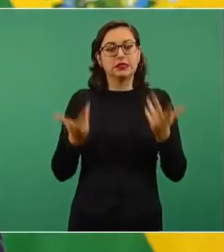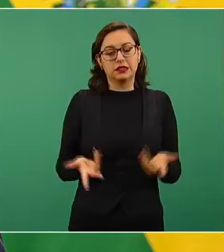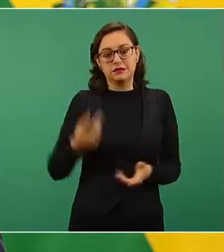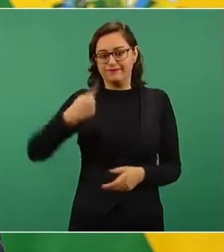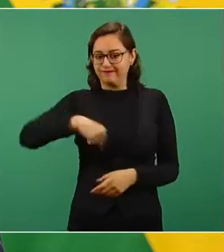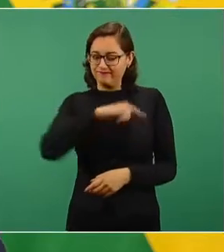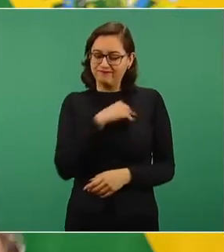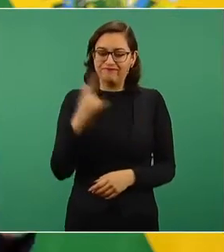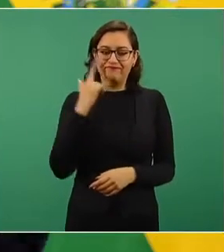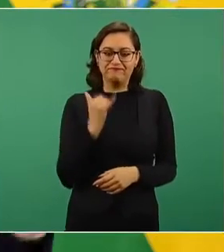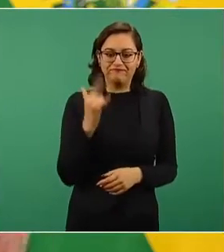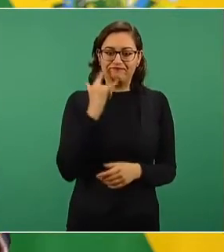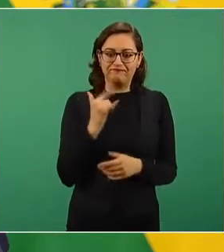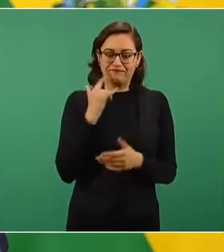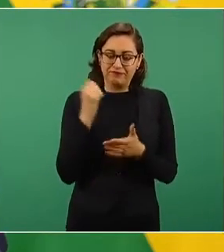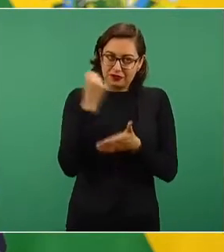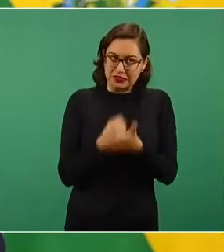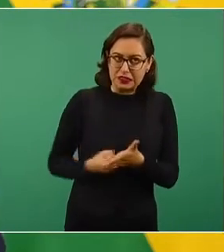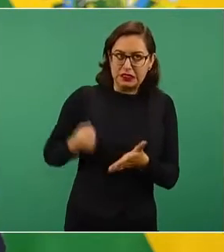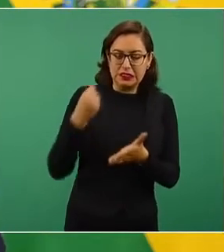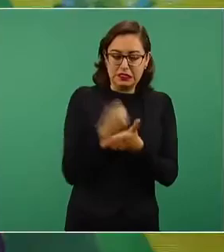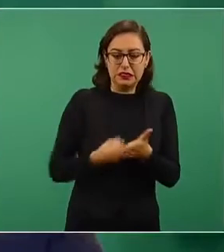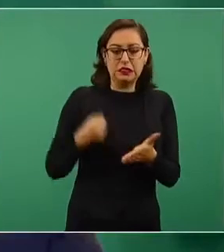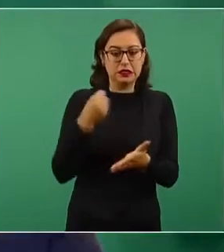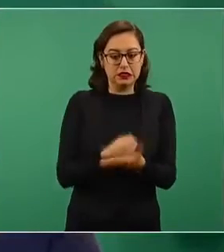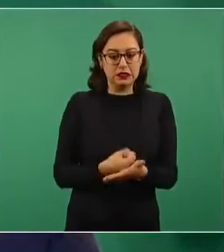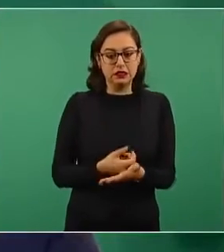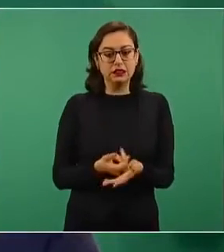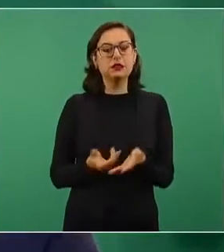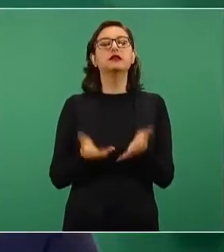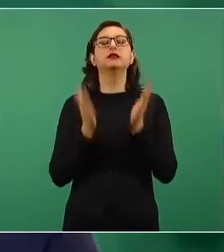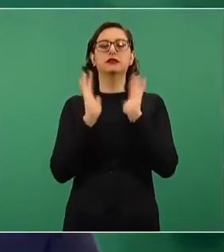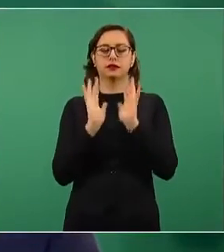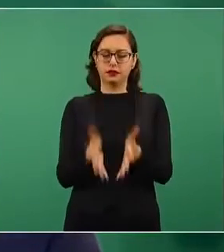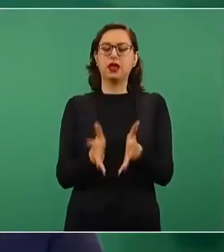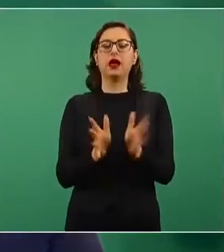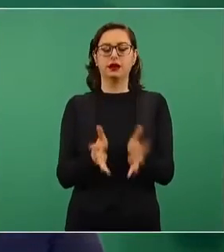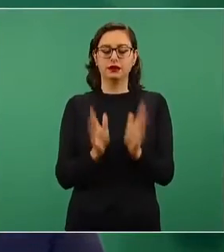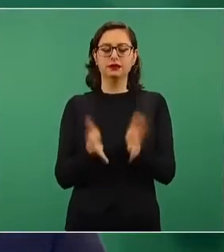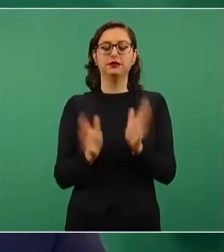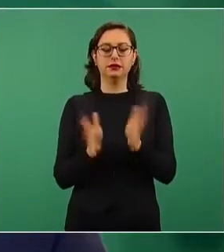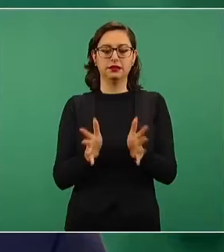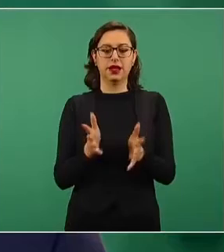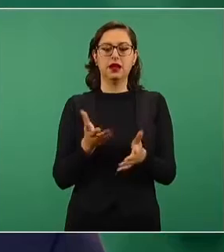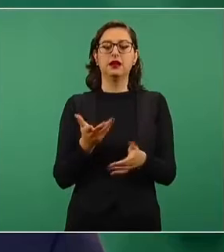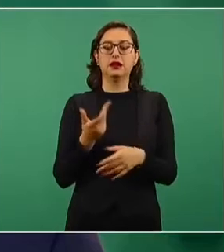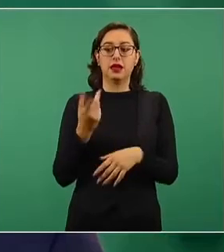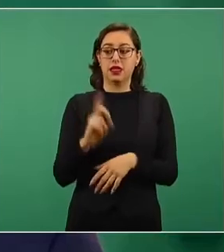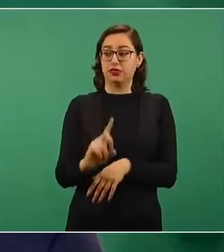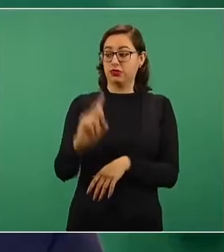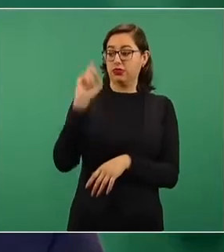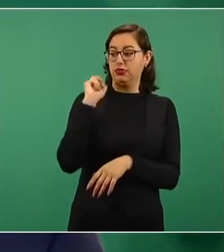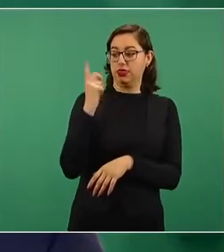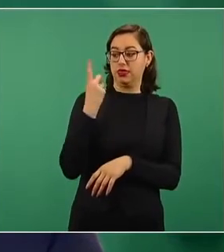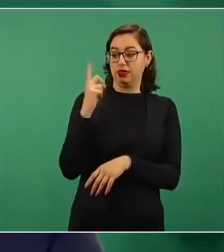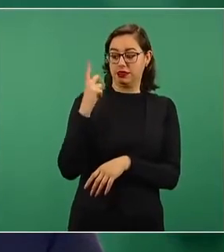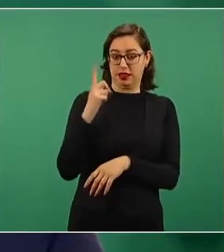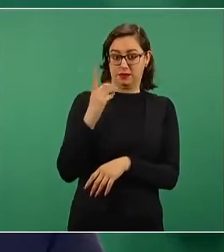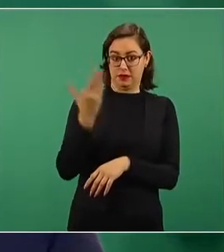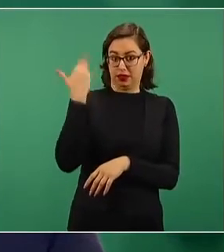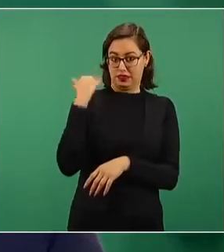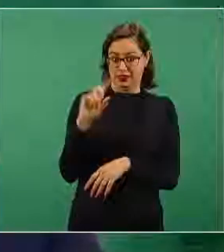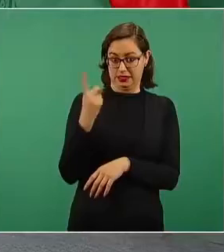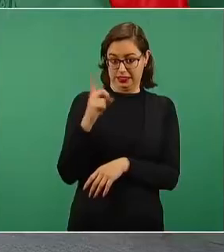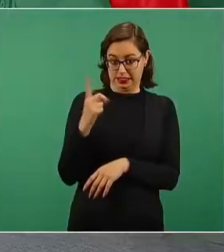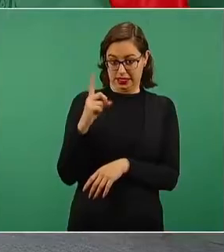logramos conseguir, y ya hemos empezado primero con, en diciembre, nosotros no se